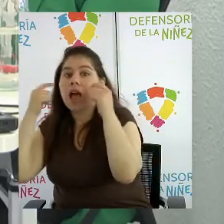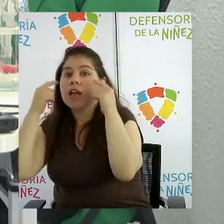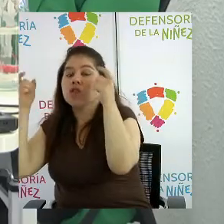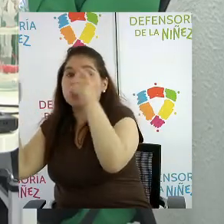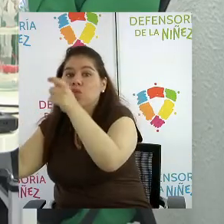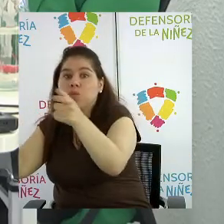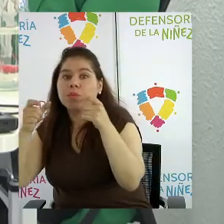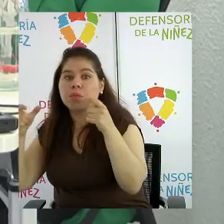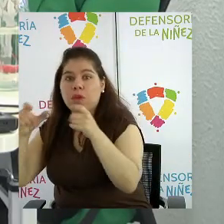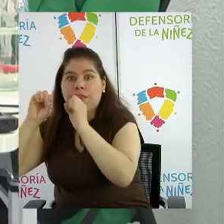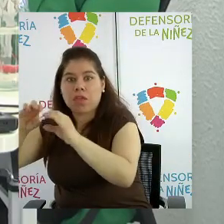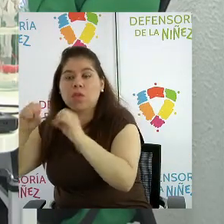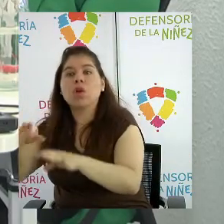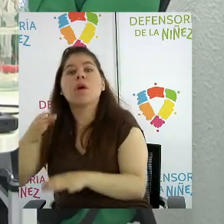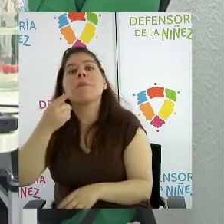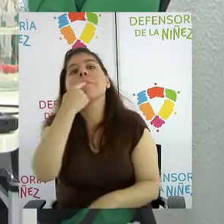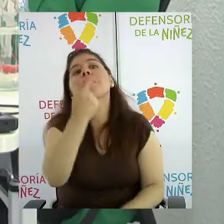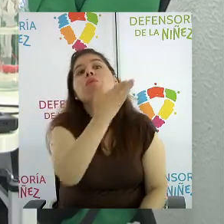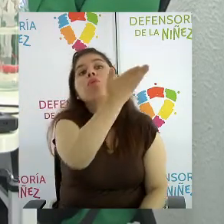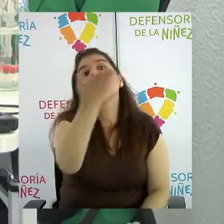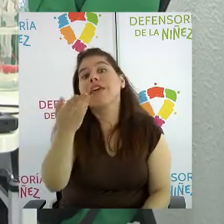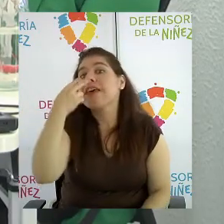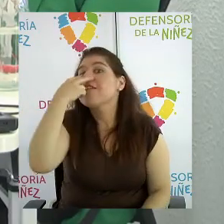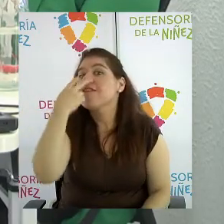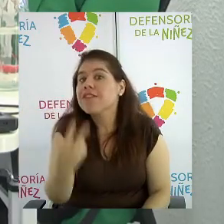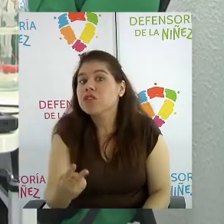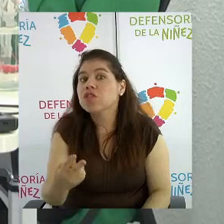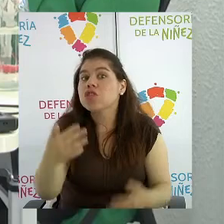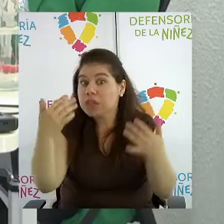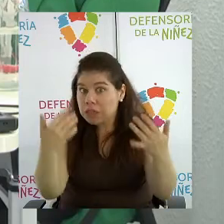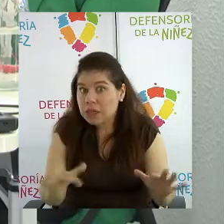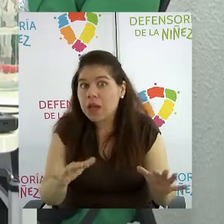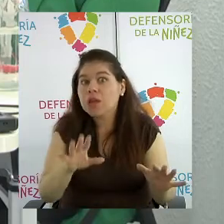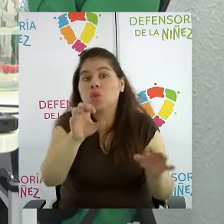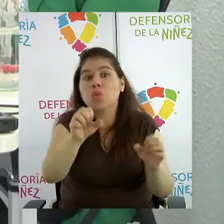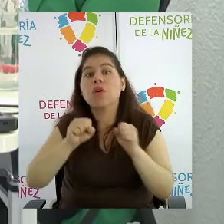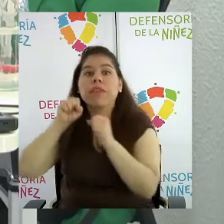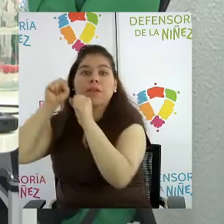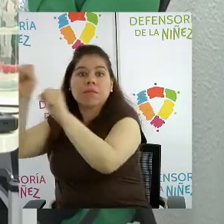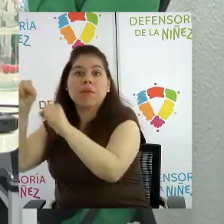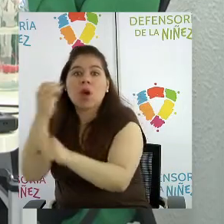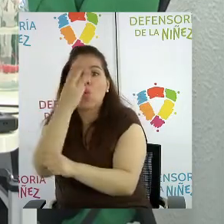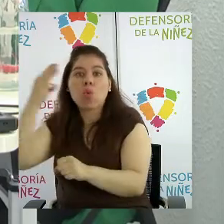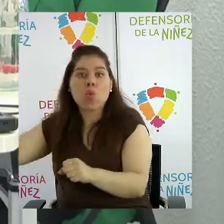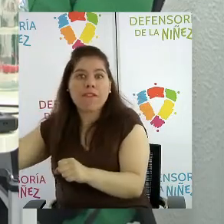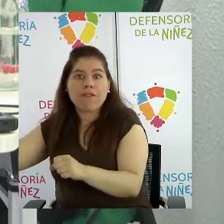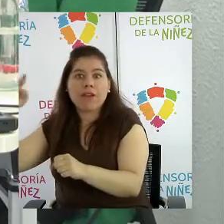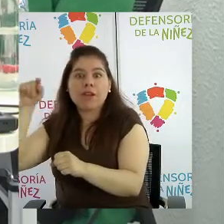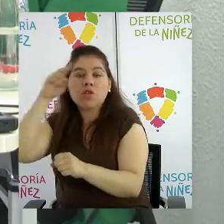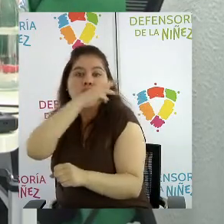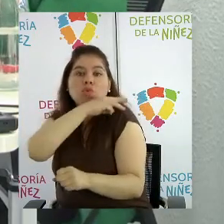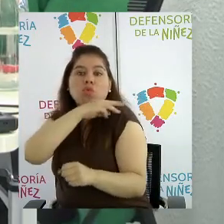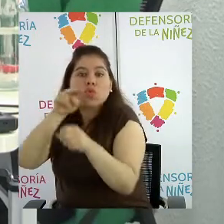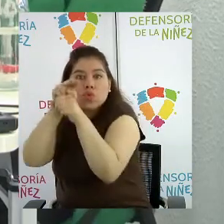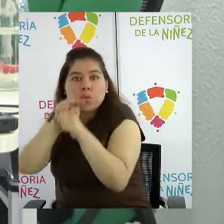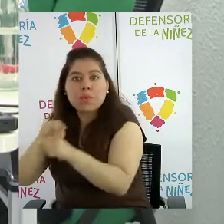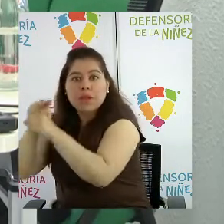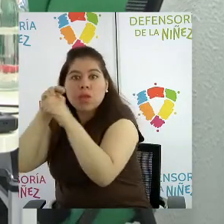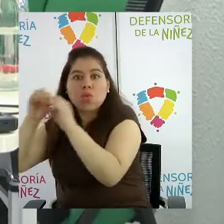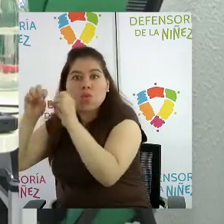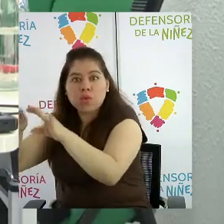ha visto un hecho de esa naturaleza, puede ingresar a la web de la Superintendencia de Educación y hacer la denuncia de manera inmediata, sin necesidad de pasar por la Defensoría de la